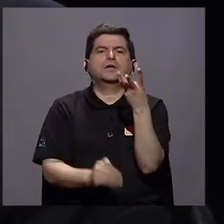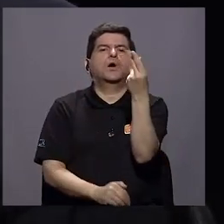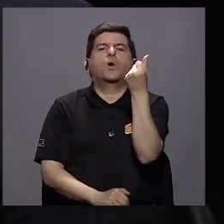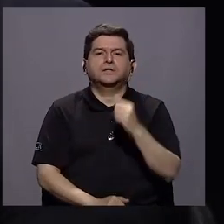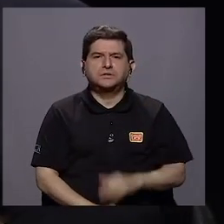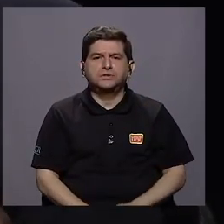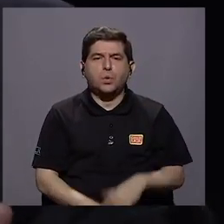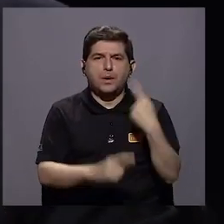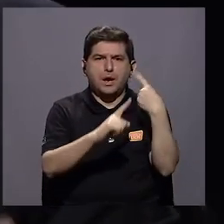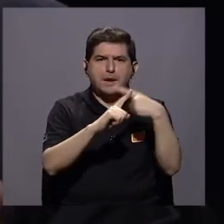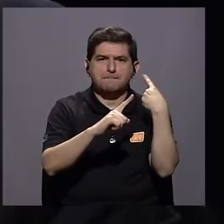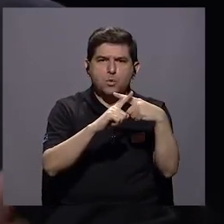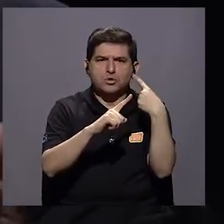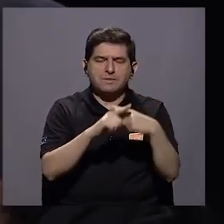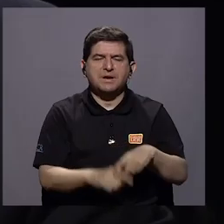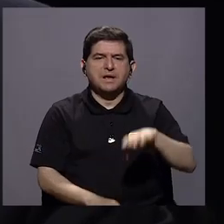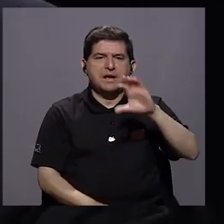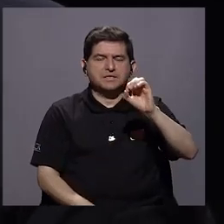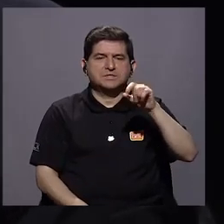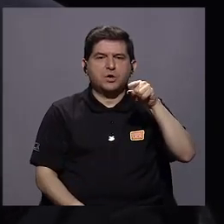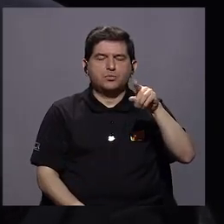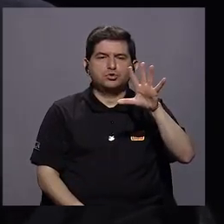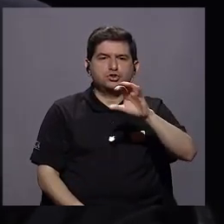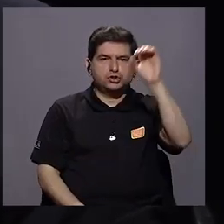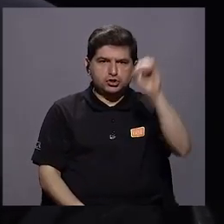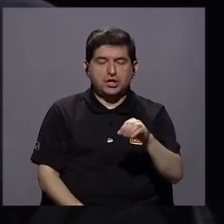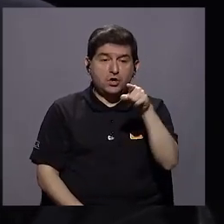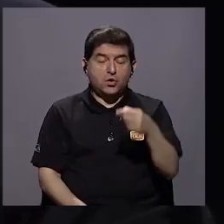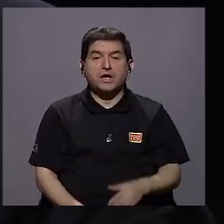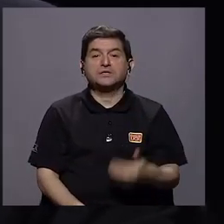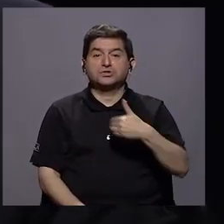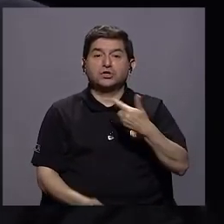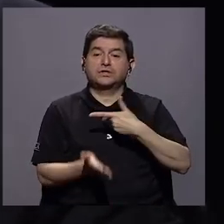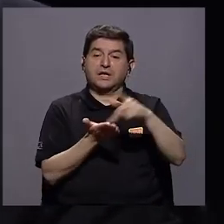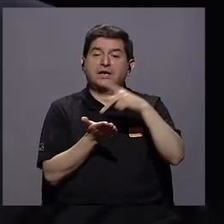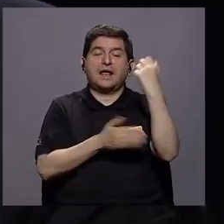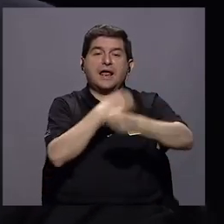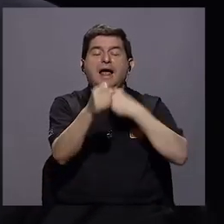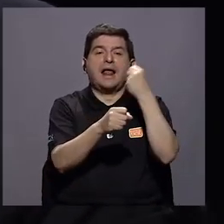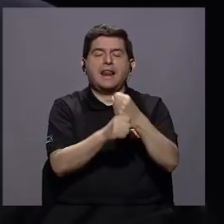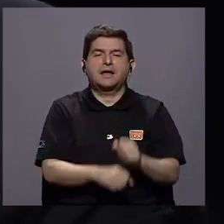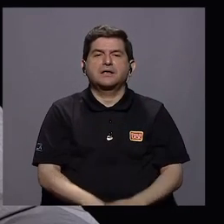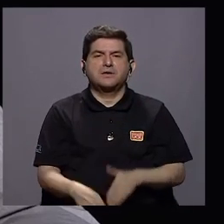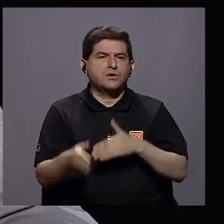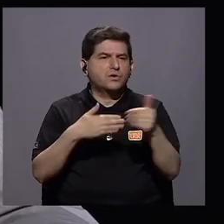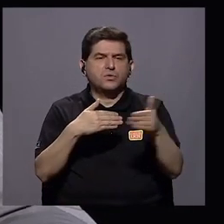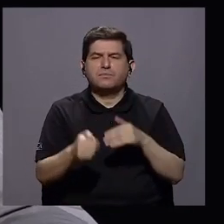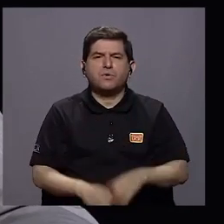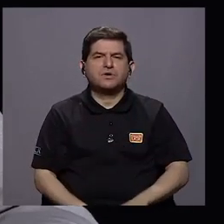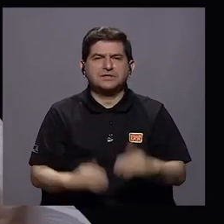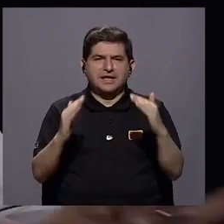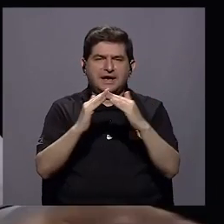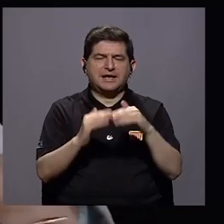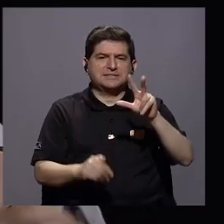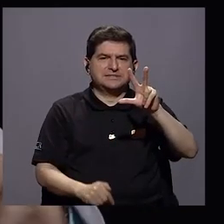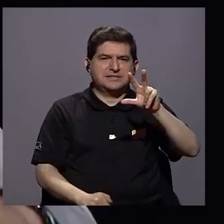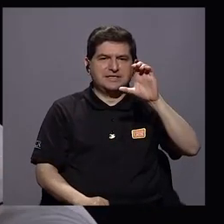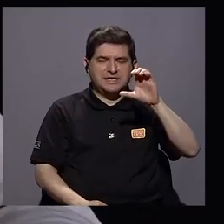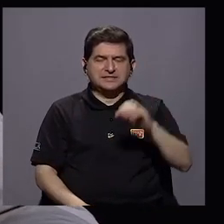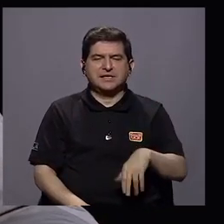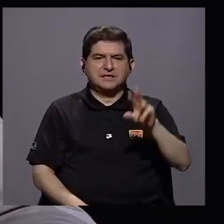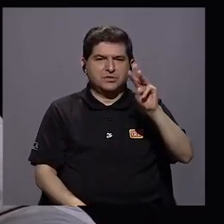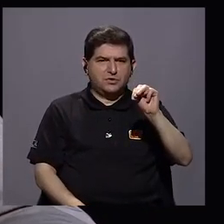casas y le multipliquen eso por el 0.5% y eso es lo que van a tener que pagar por año. Cualquier casa de 300 metros cuadrados en los alrededores